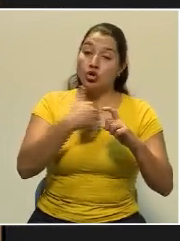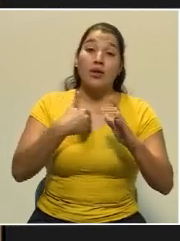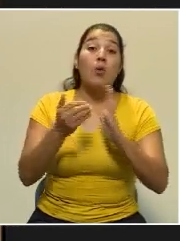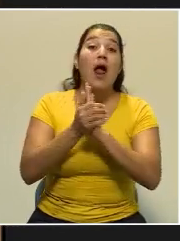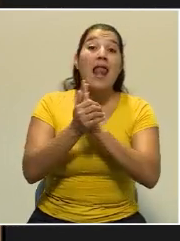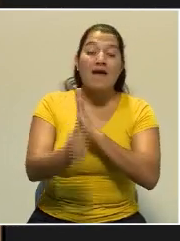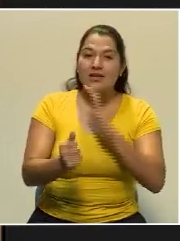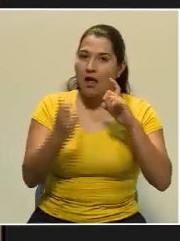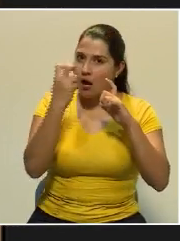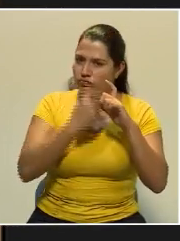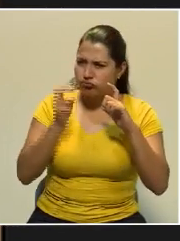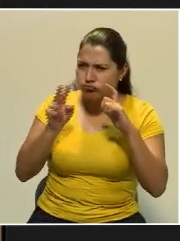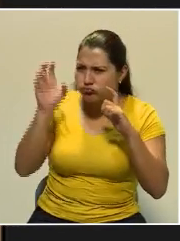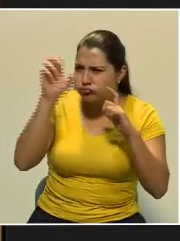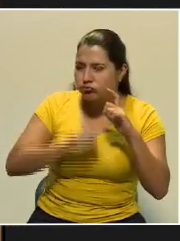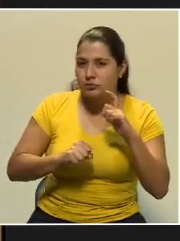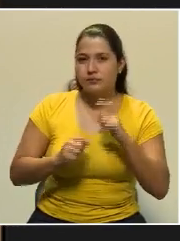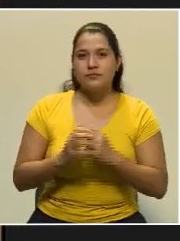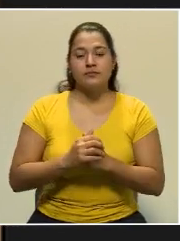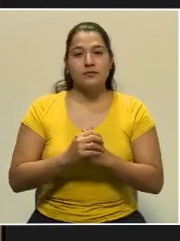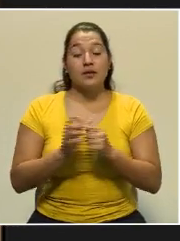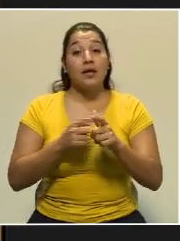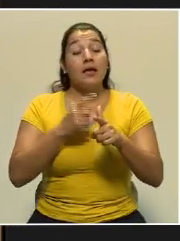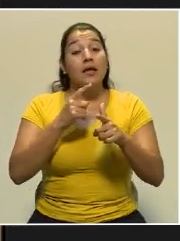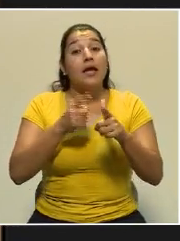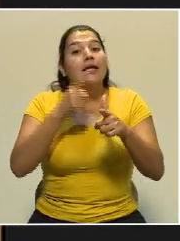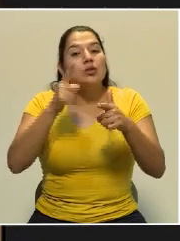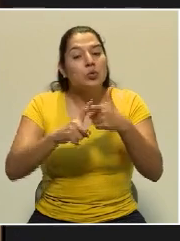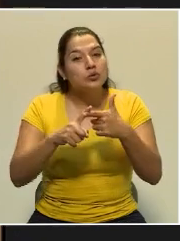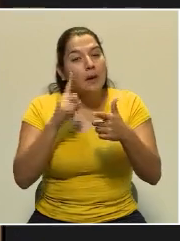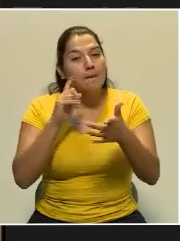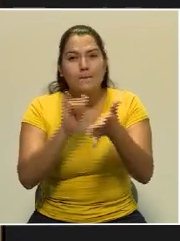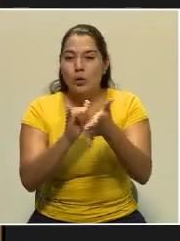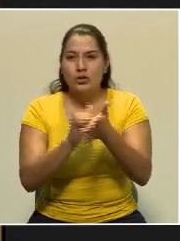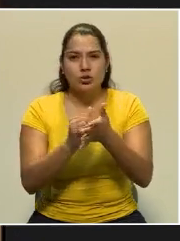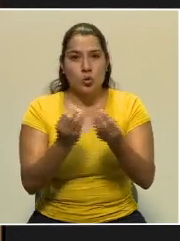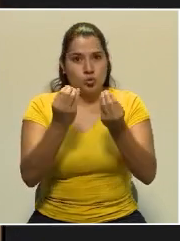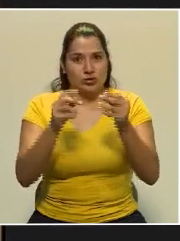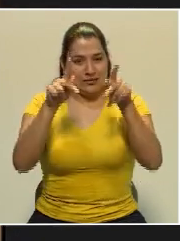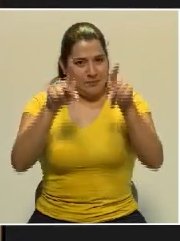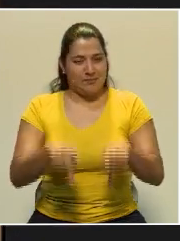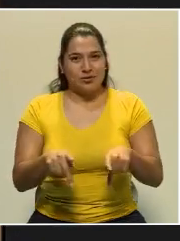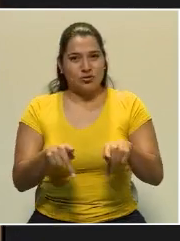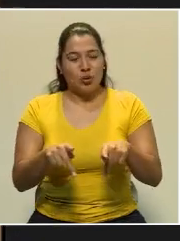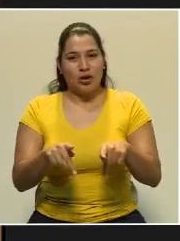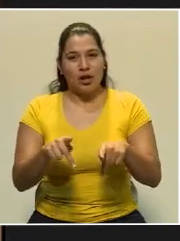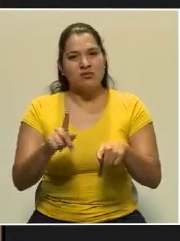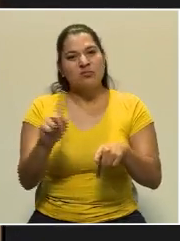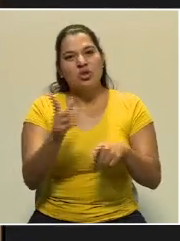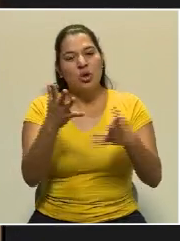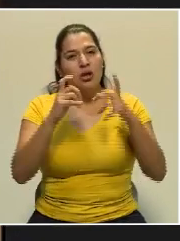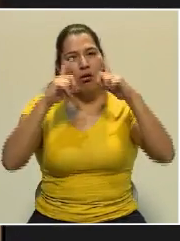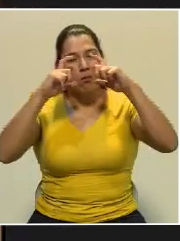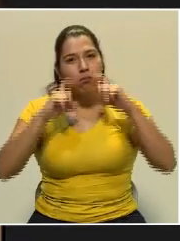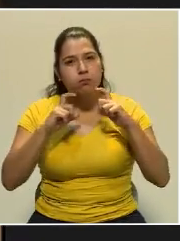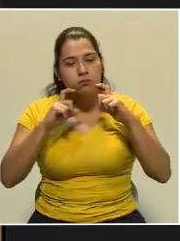la lectura labial. Por eso mucha gente no se opta a quitar o